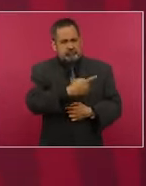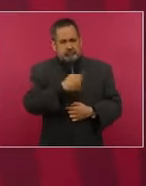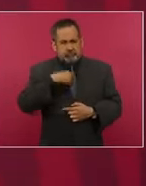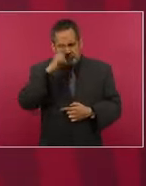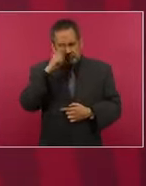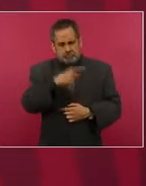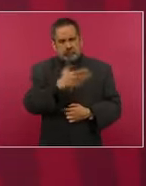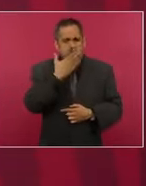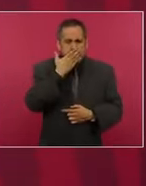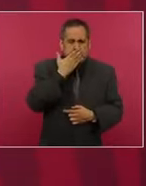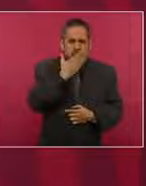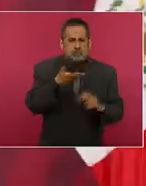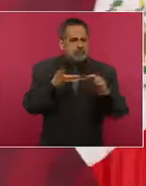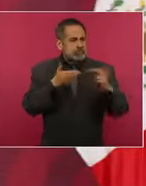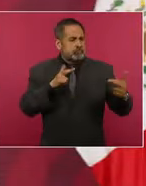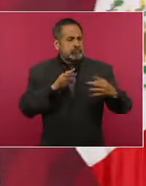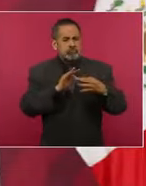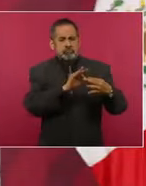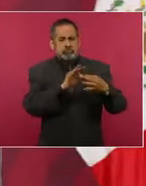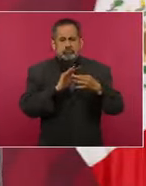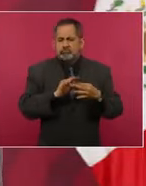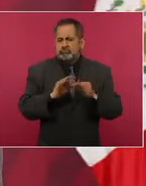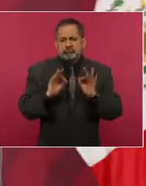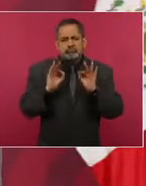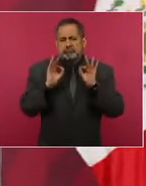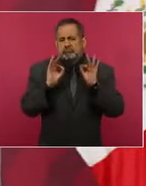es buena la relación